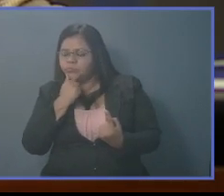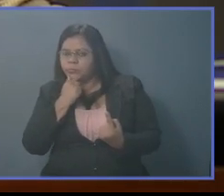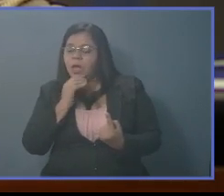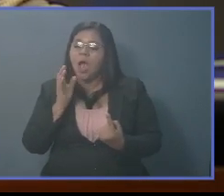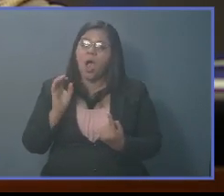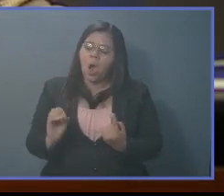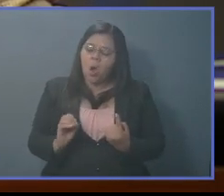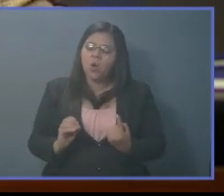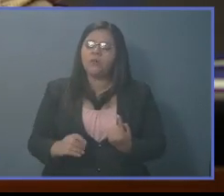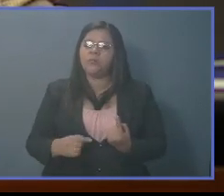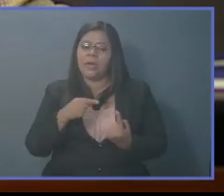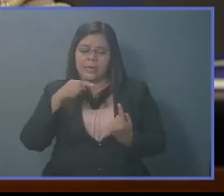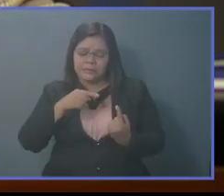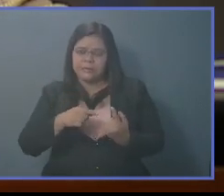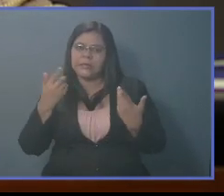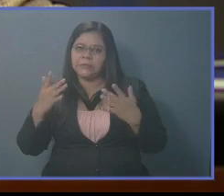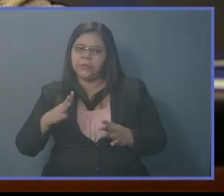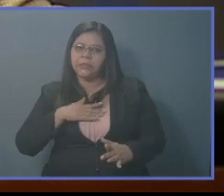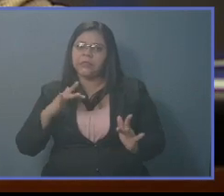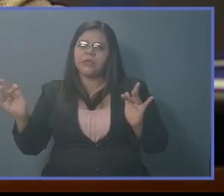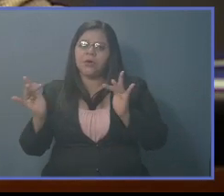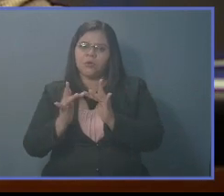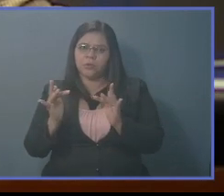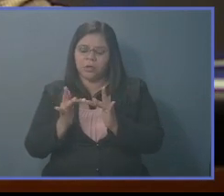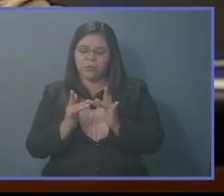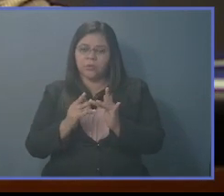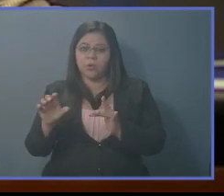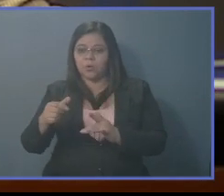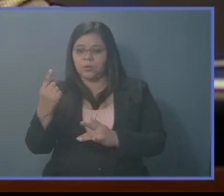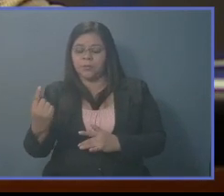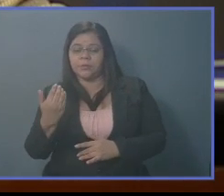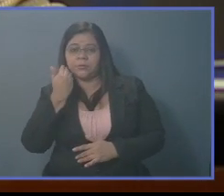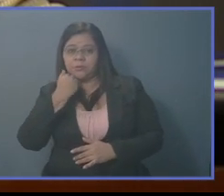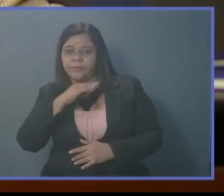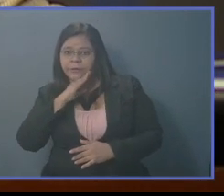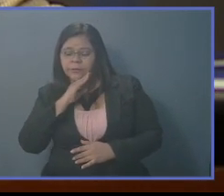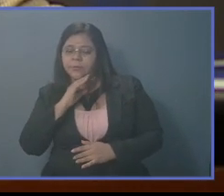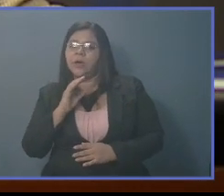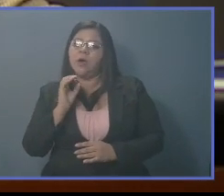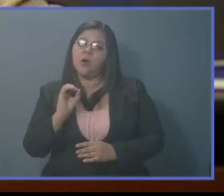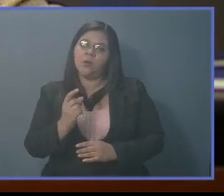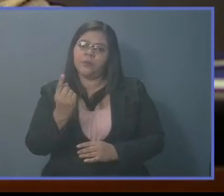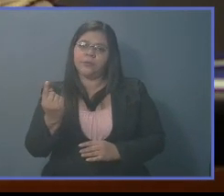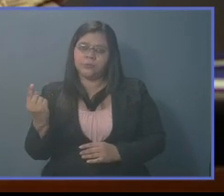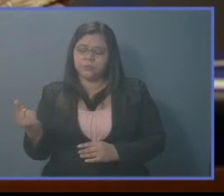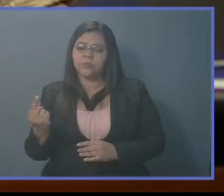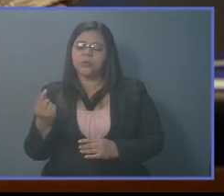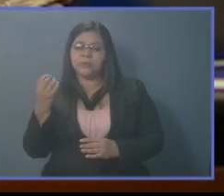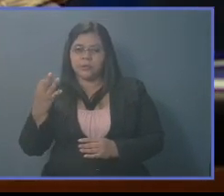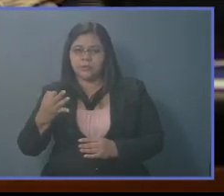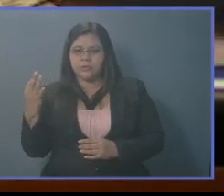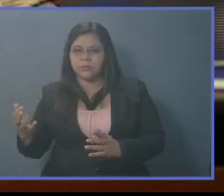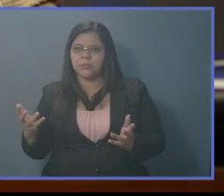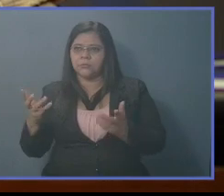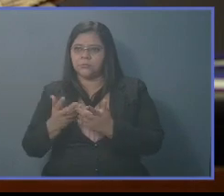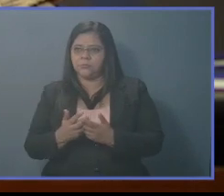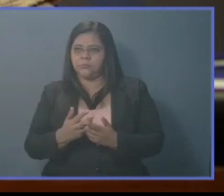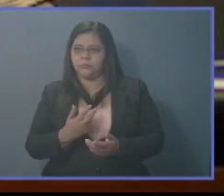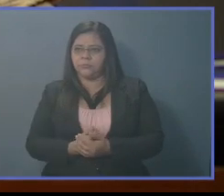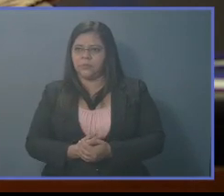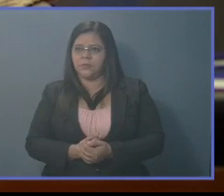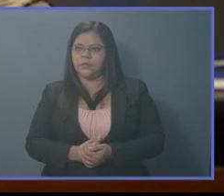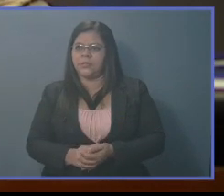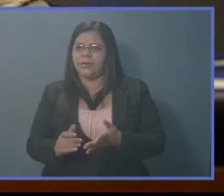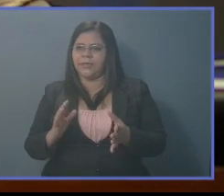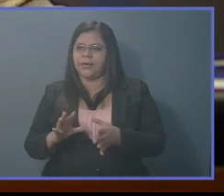como nexos epidemiológicos, las personas asintomáticas y que no estén en estado crítico estarán sujetas a cuarentena domiciliar con vigilancia